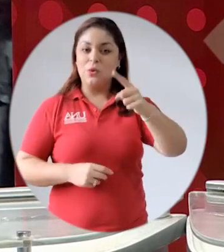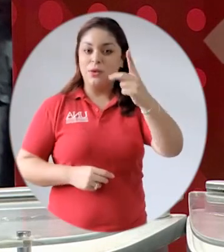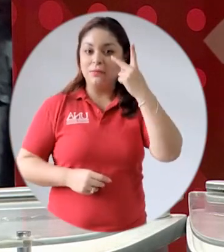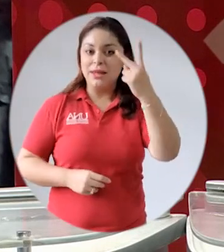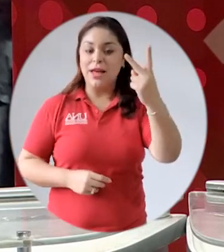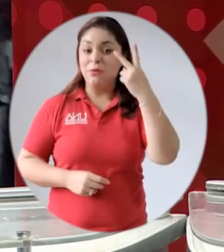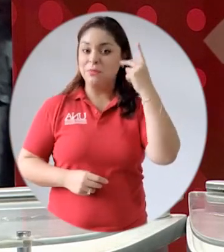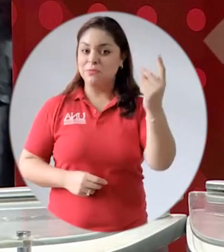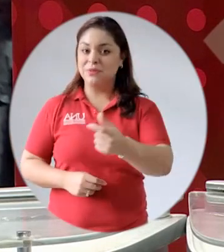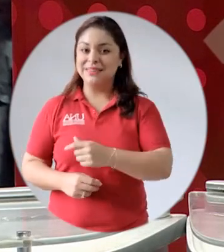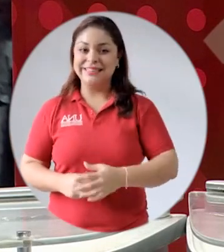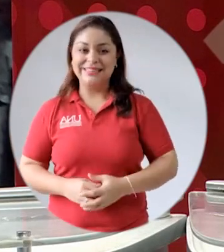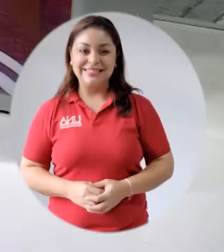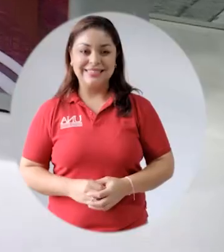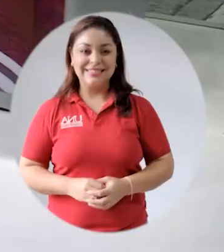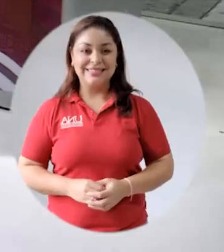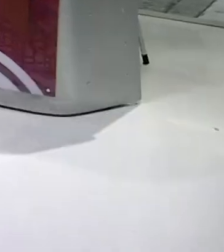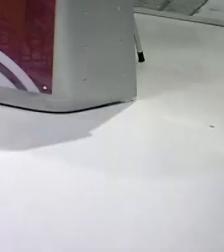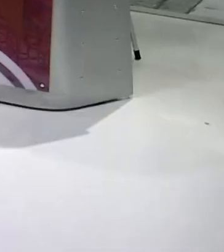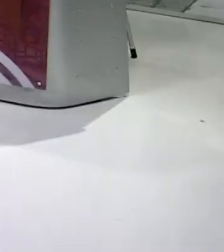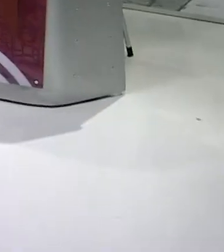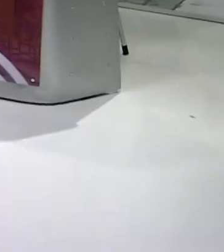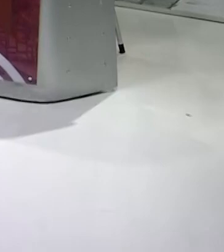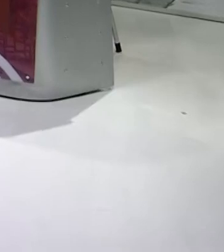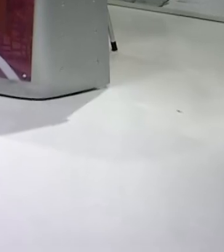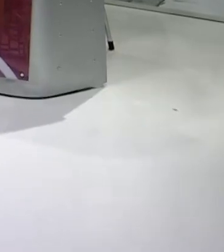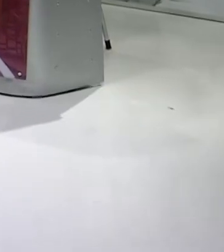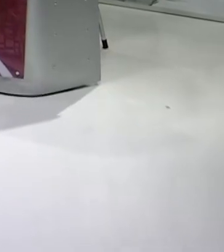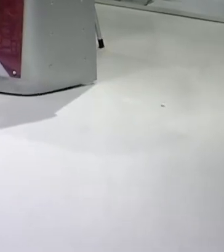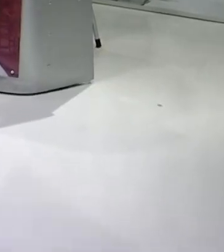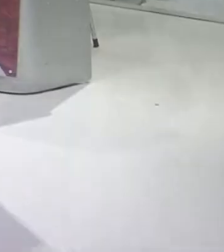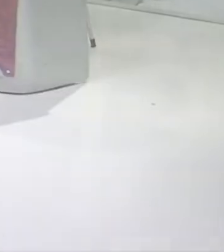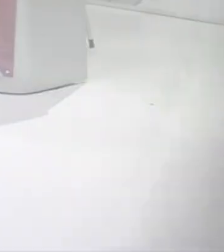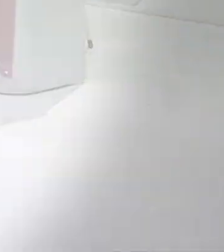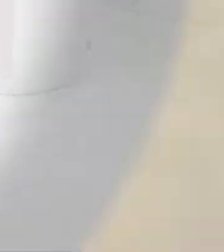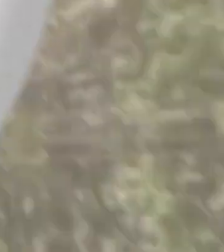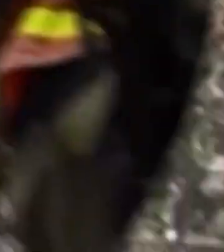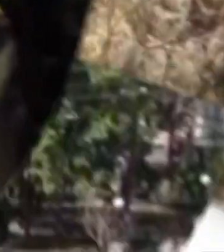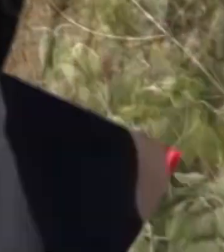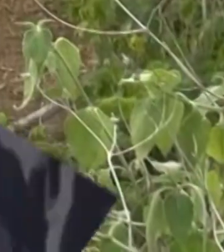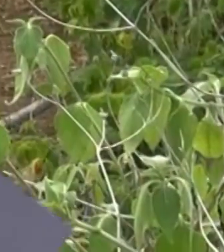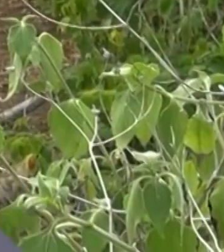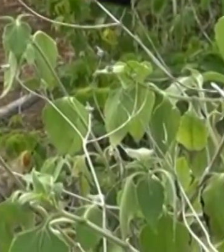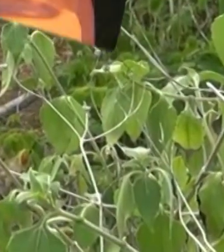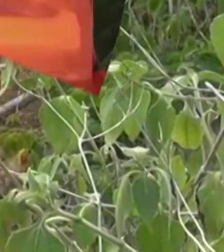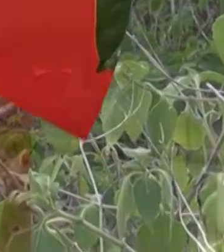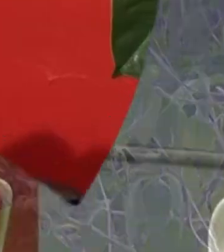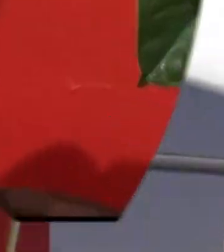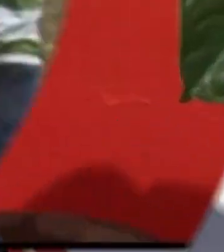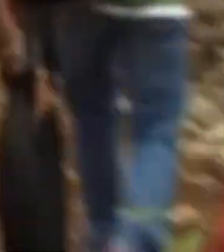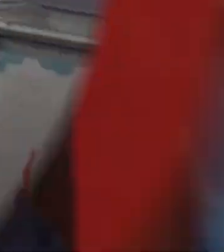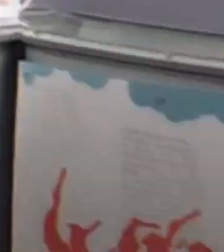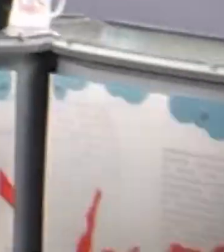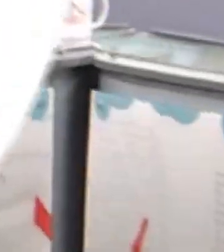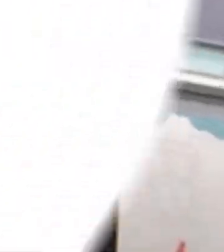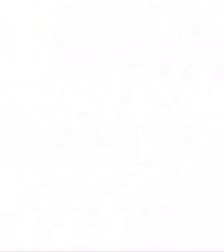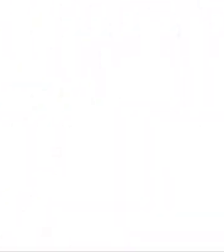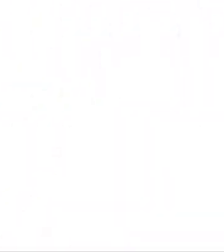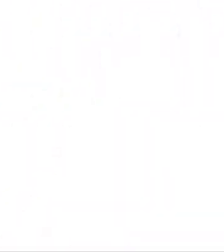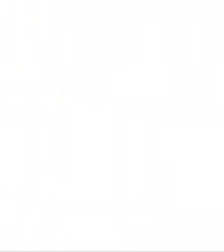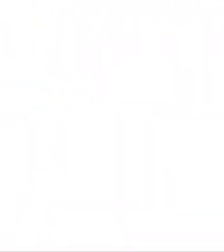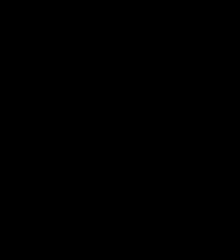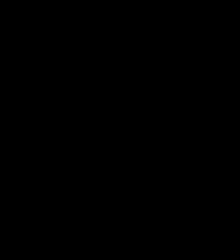hacer el INAMO y nos los enumeran, les decimos todas las hacemos, pero no les está llegando a ellas. Y eso está justificando. En este preciso momento estamos a punto